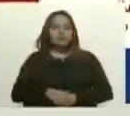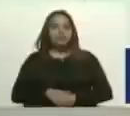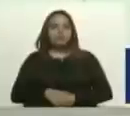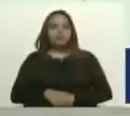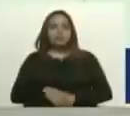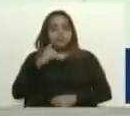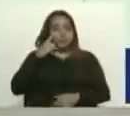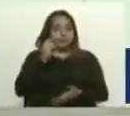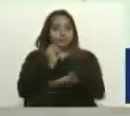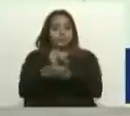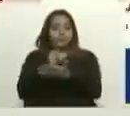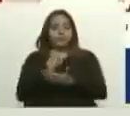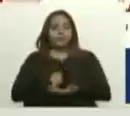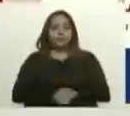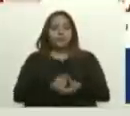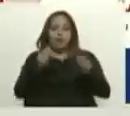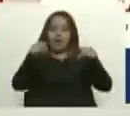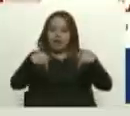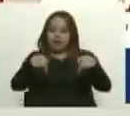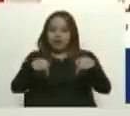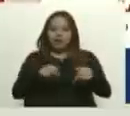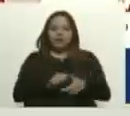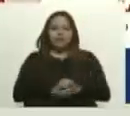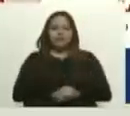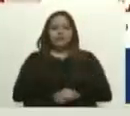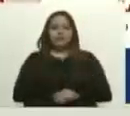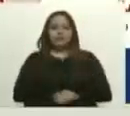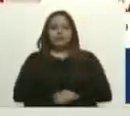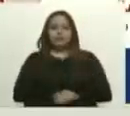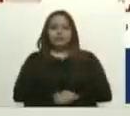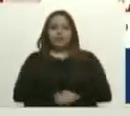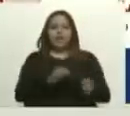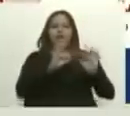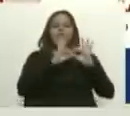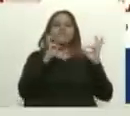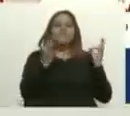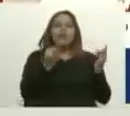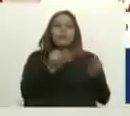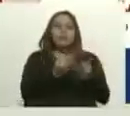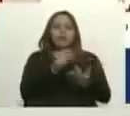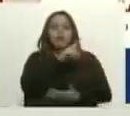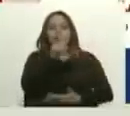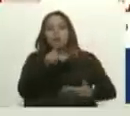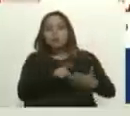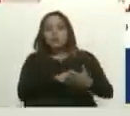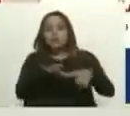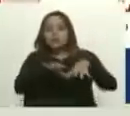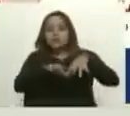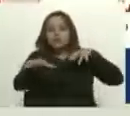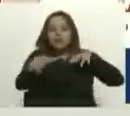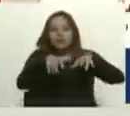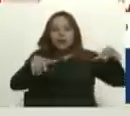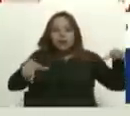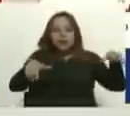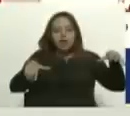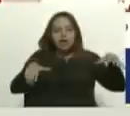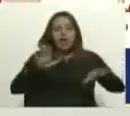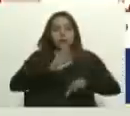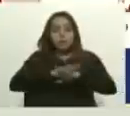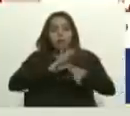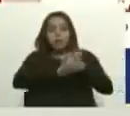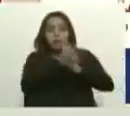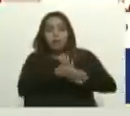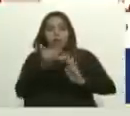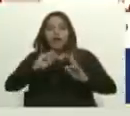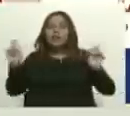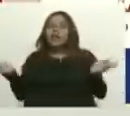Mira, aquí, Melanie, familias separadas, porque dentro del colapso estaba la